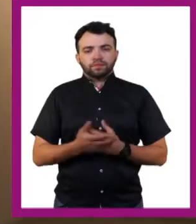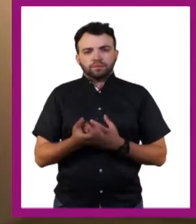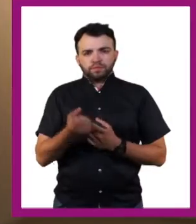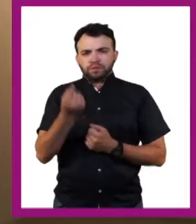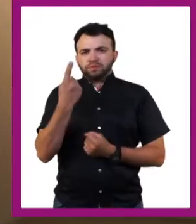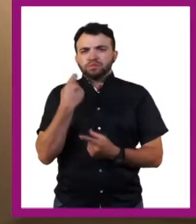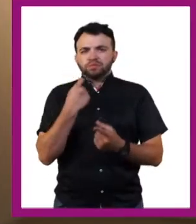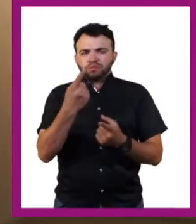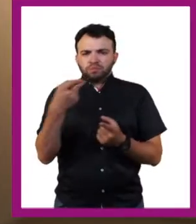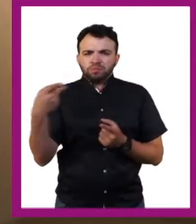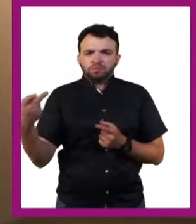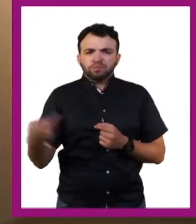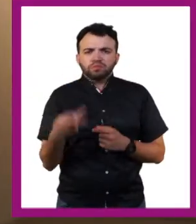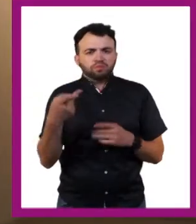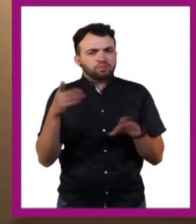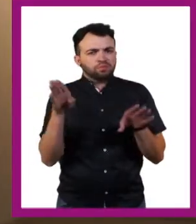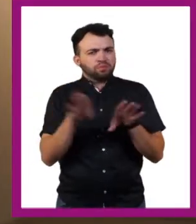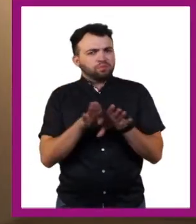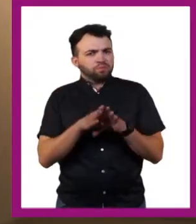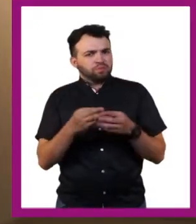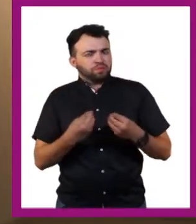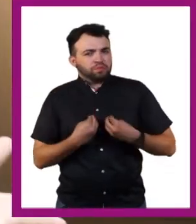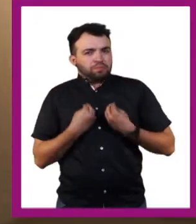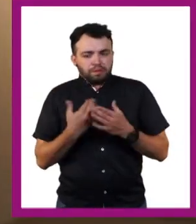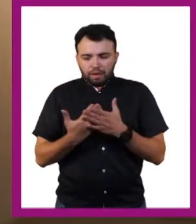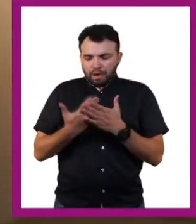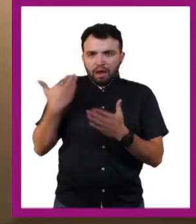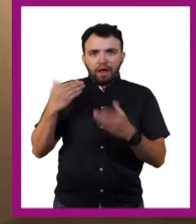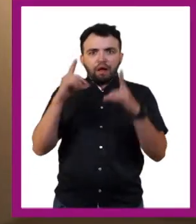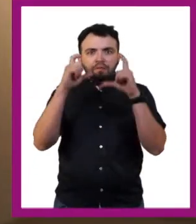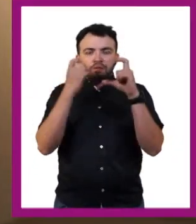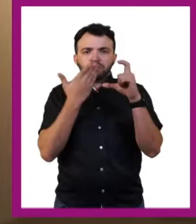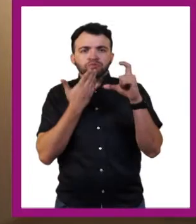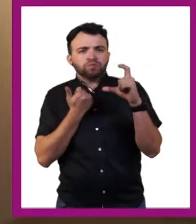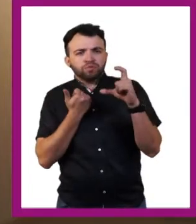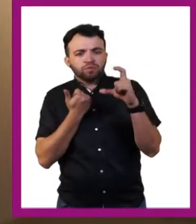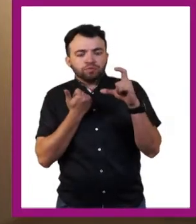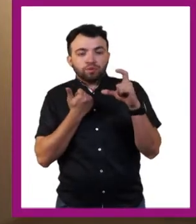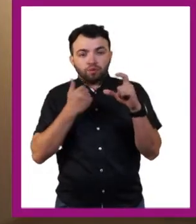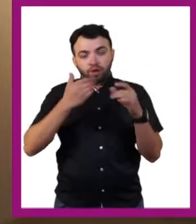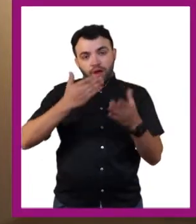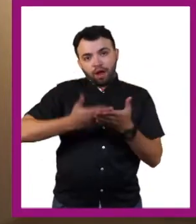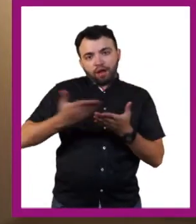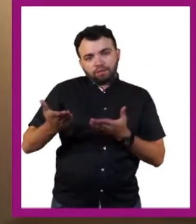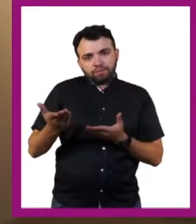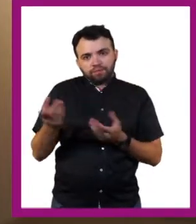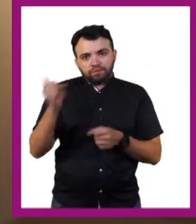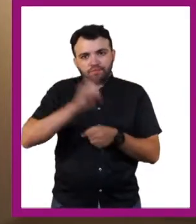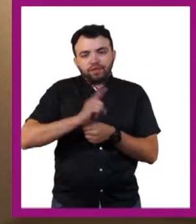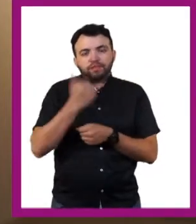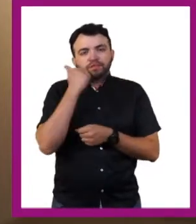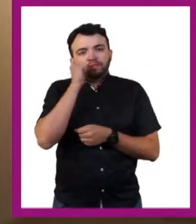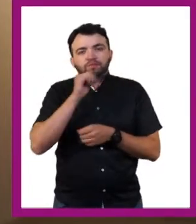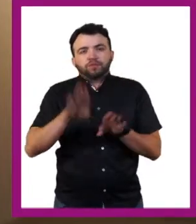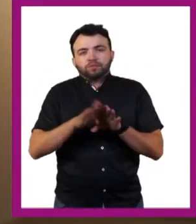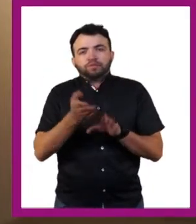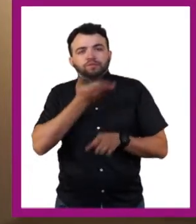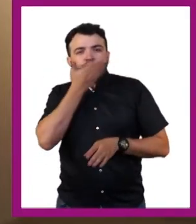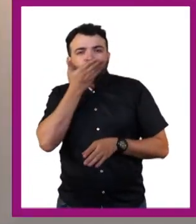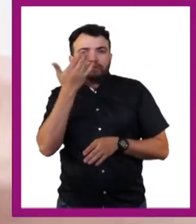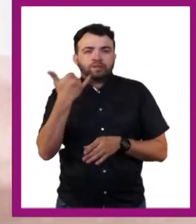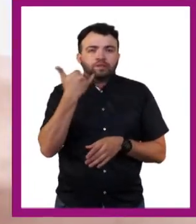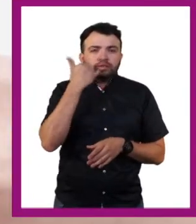¿Alguna vez te has preguntado cómo era la vida antes de las fotos? Bueno, hoy en día estamos acostumbrados a sacar nuestro teléfono y tomarnos